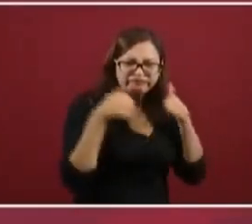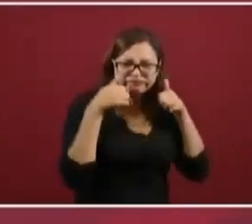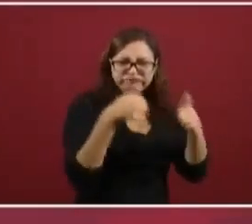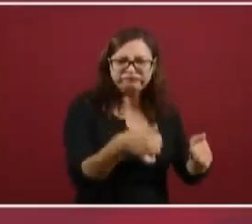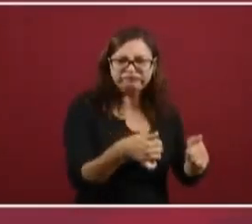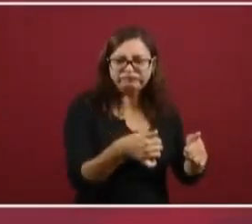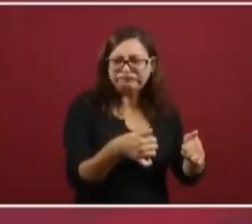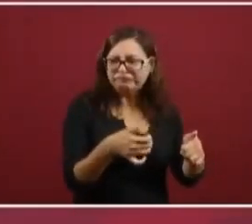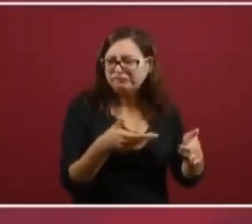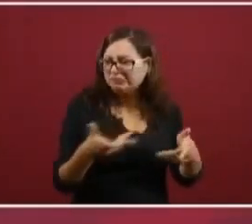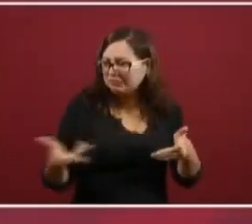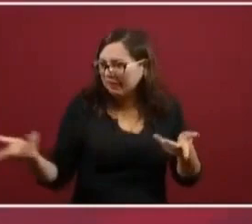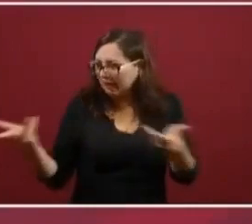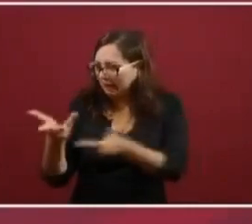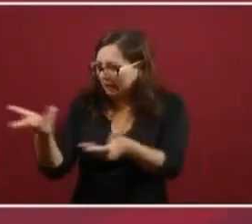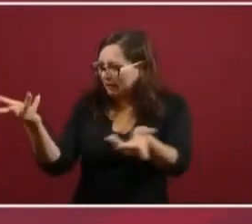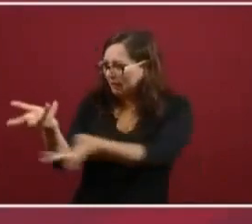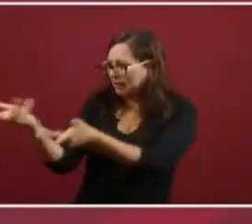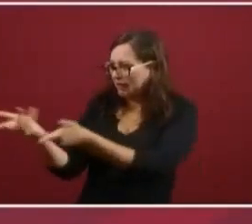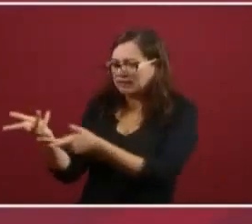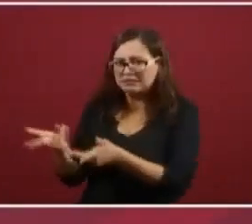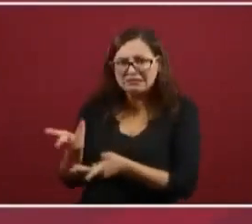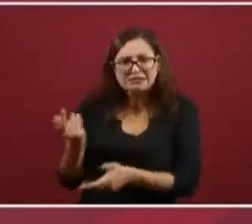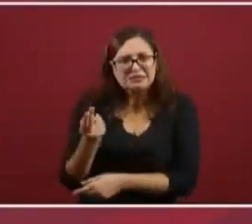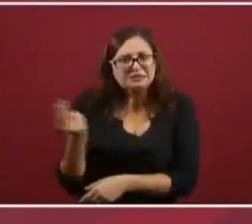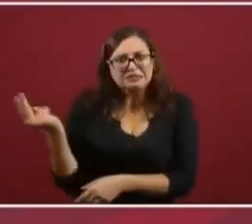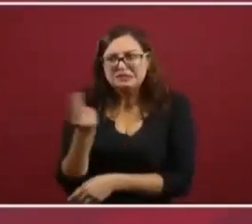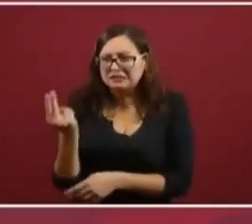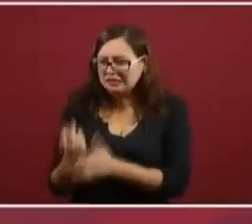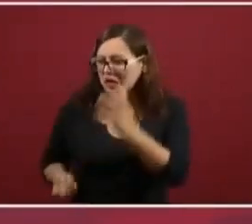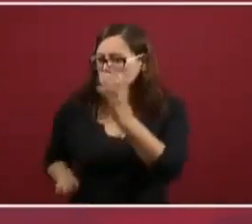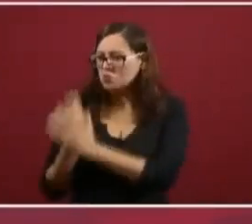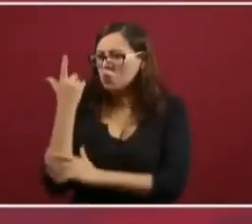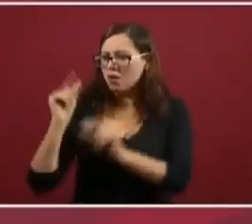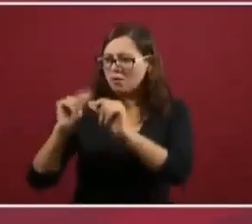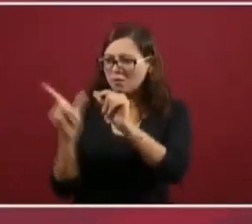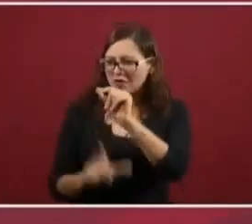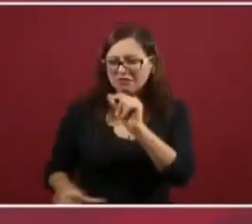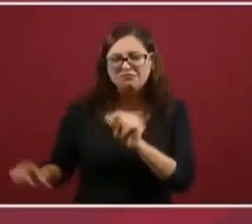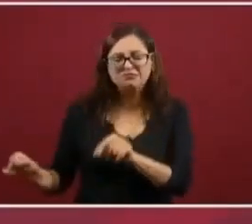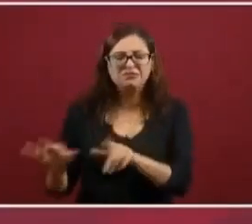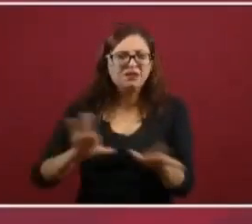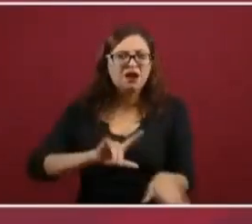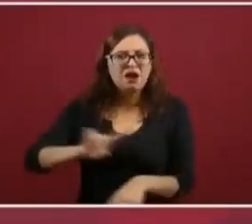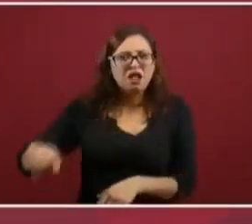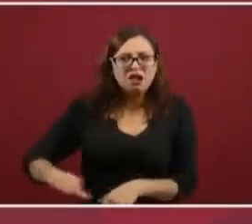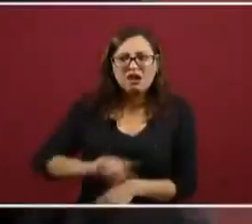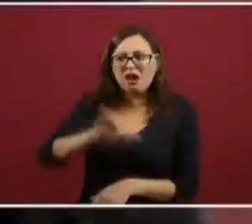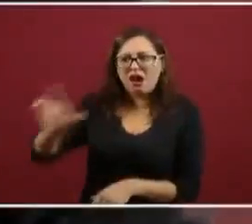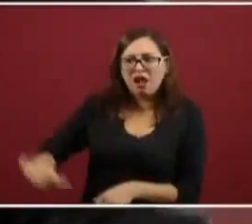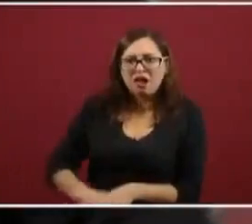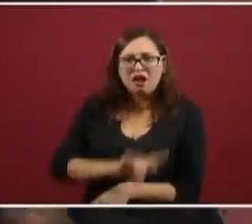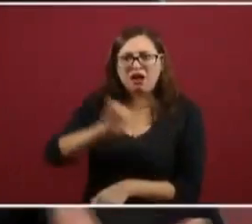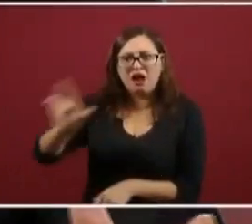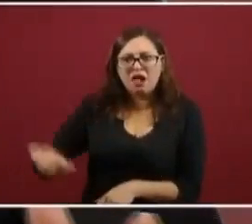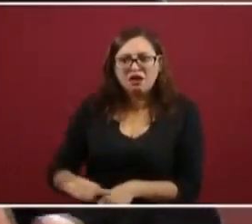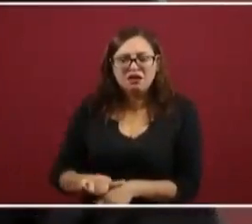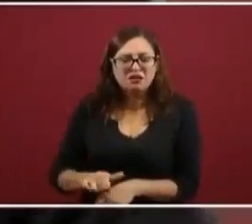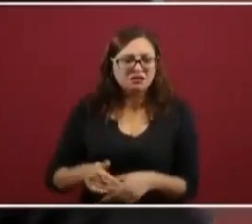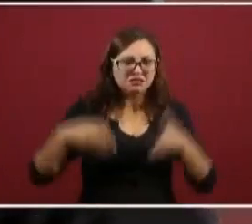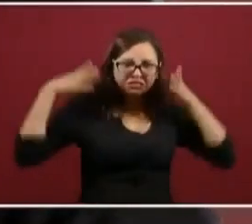sentar las bases para una Patria Nueva que nos iba a